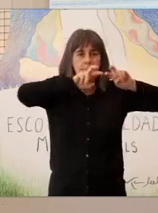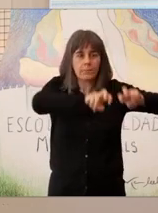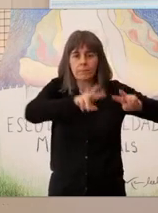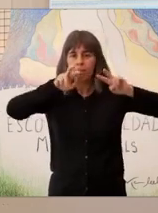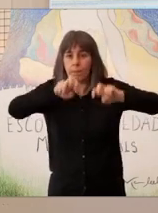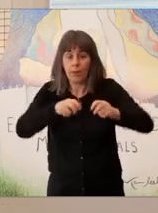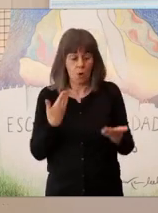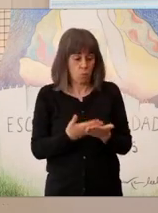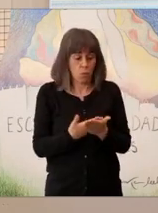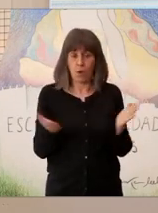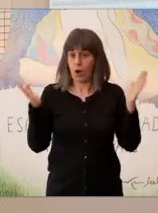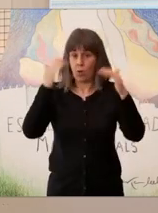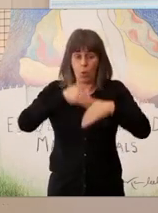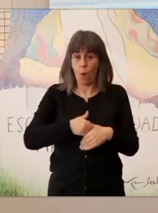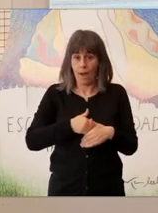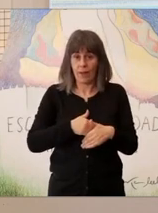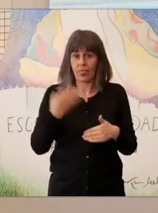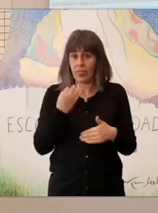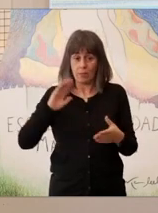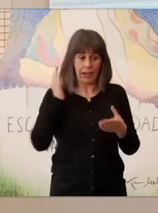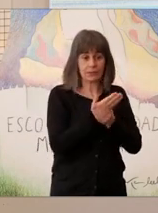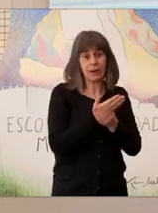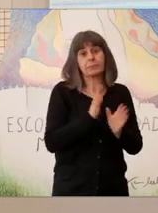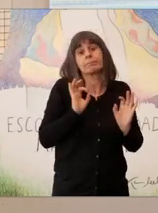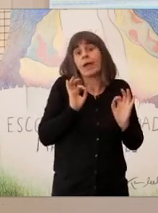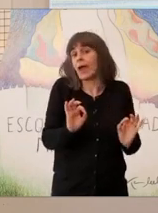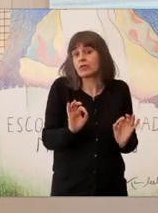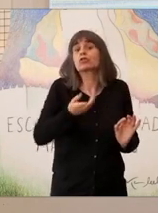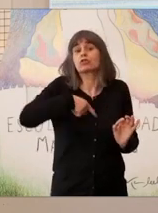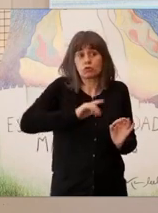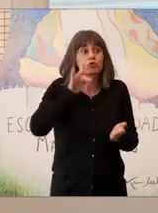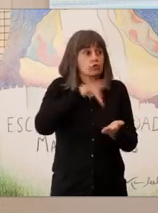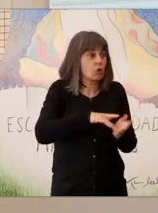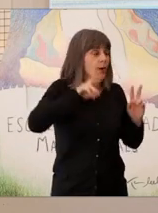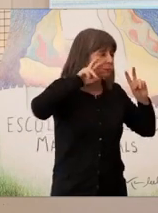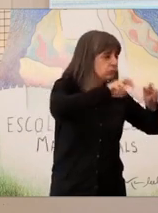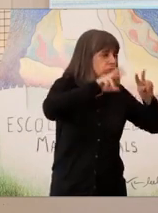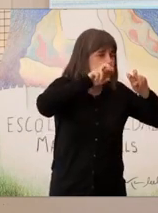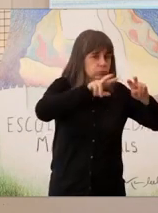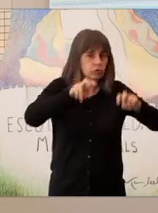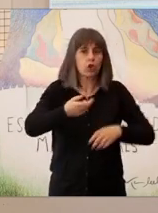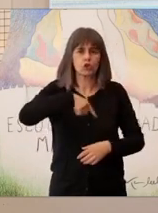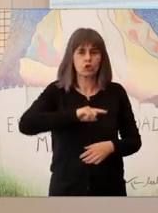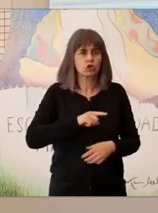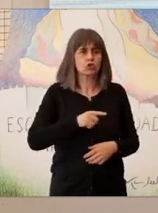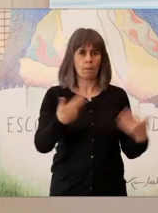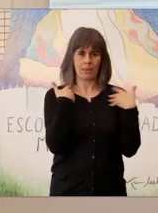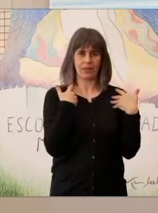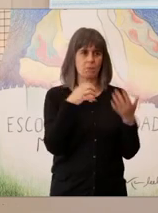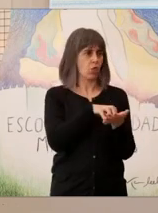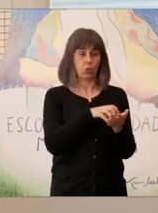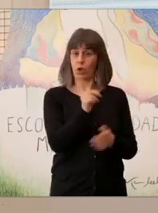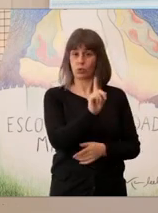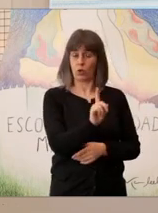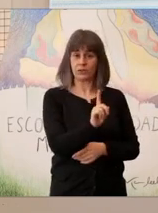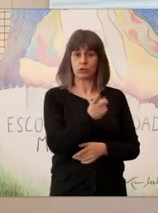prueba y tenemos que archivar, nadie nos podrá decir nada, porque hemos investigado, no hemos puesto en duda la credibilidad de la víctima y hemos tirado el hilo